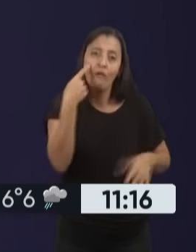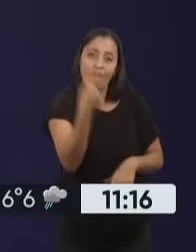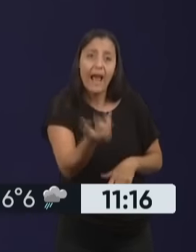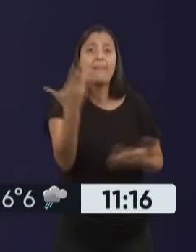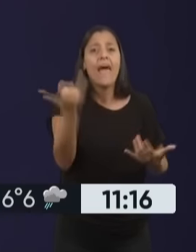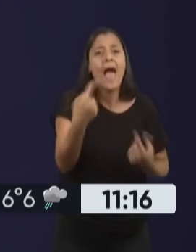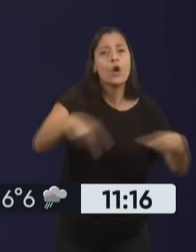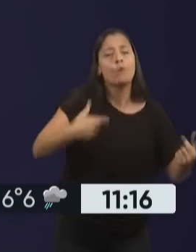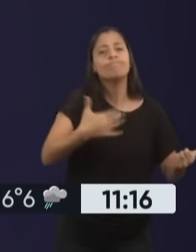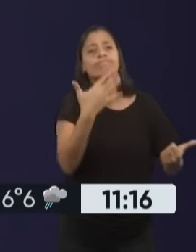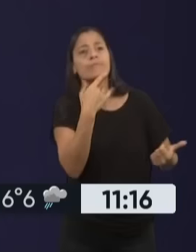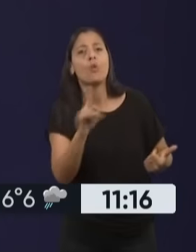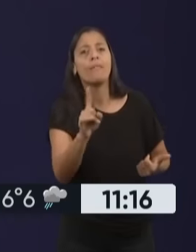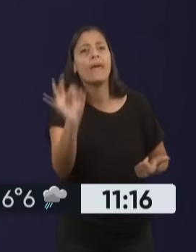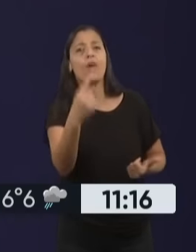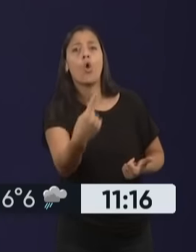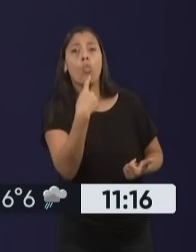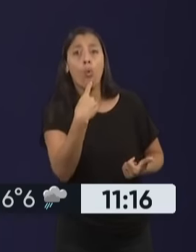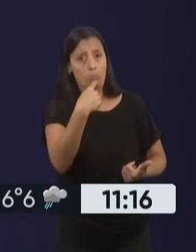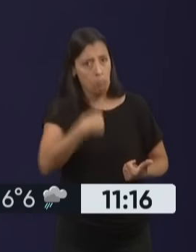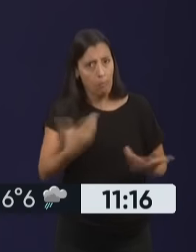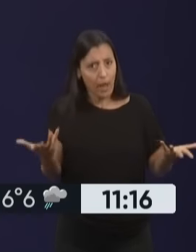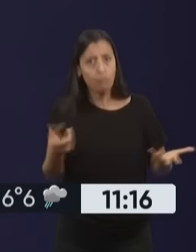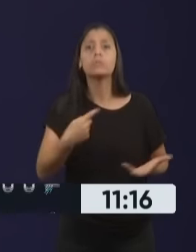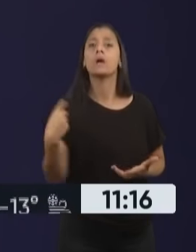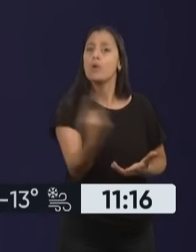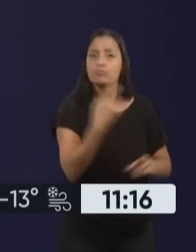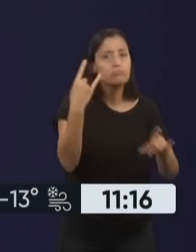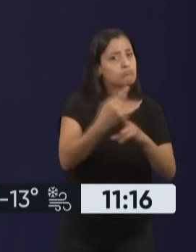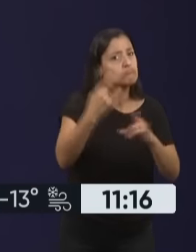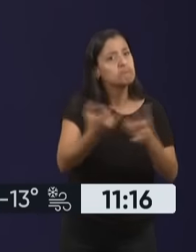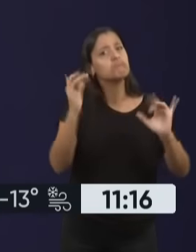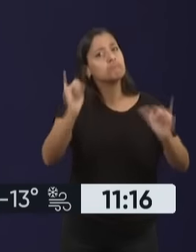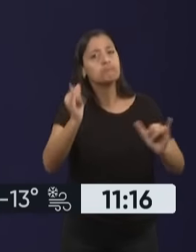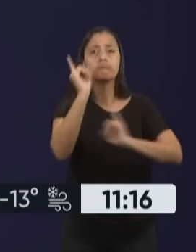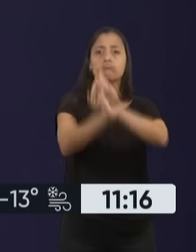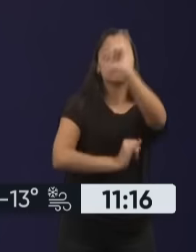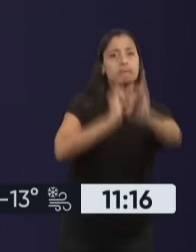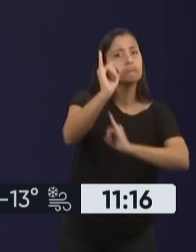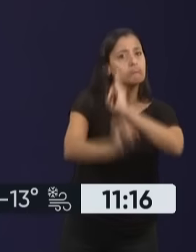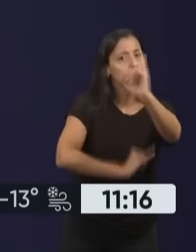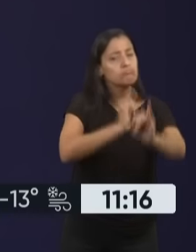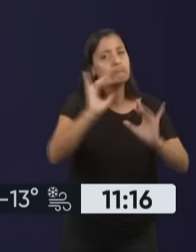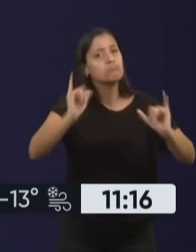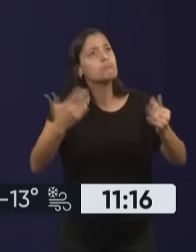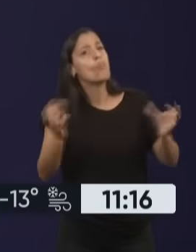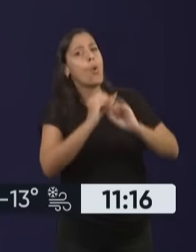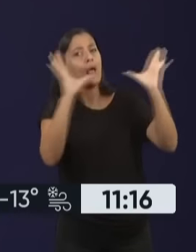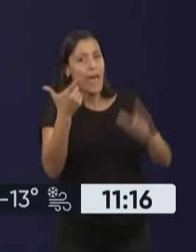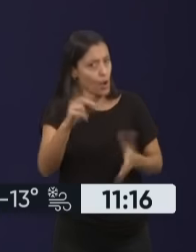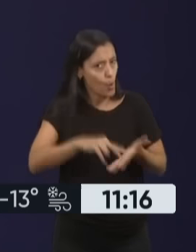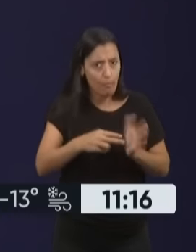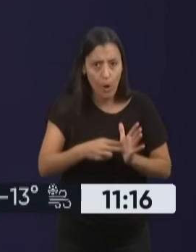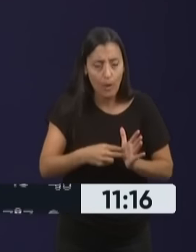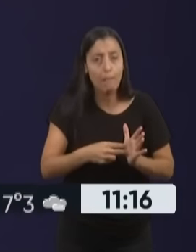comprenda consulten que nosotros eh con la mejor buena voluntad se lo vamos a explicar eh